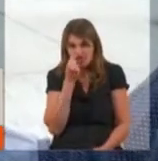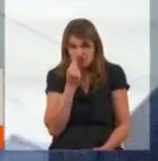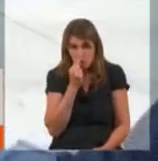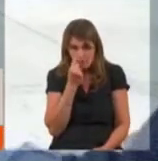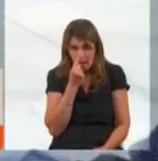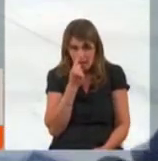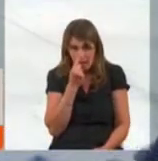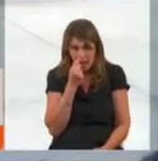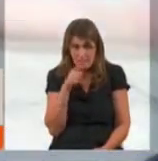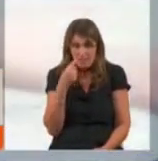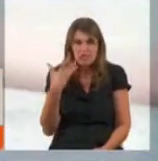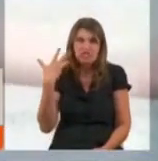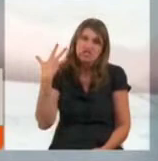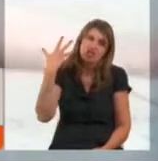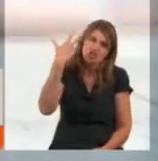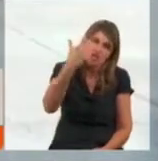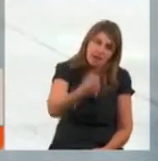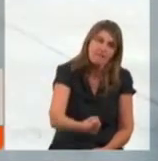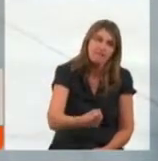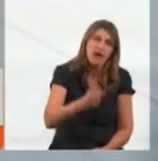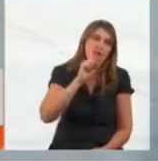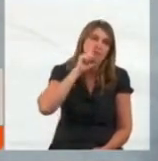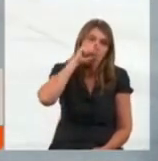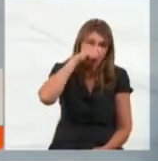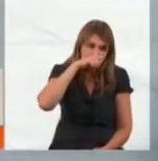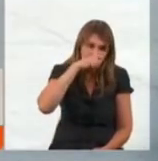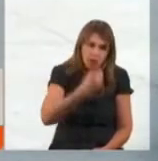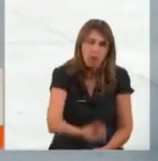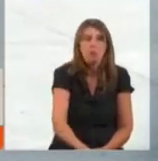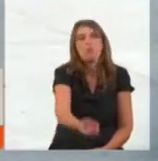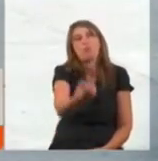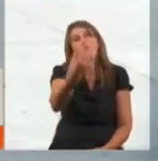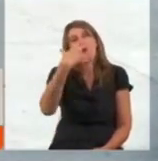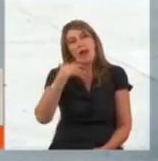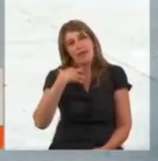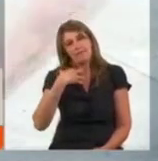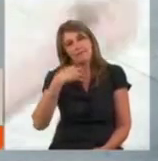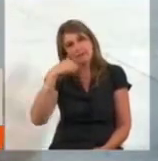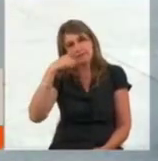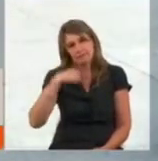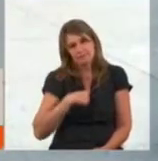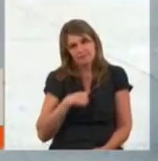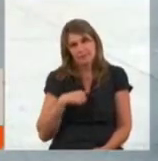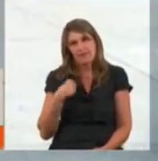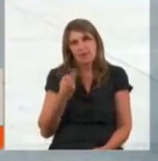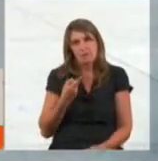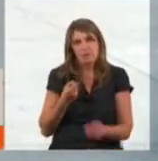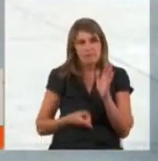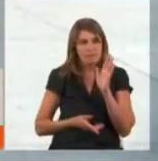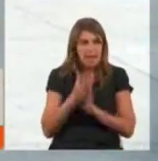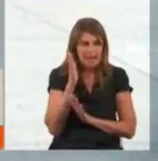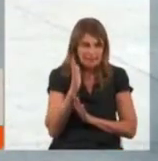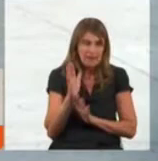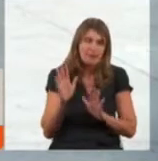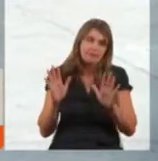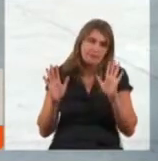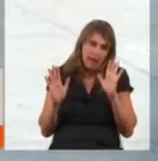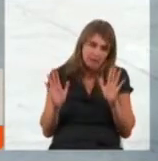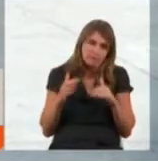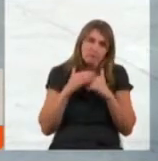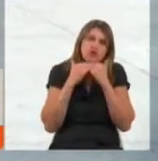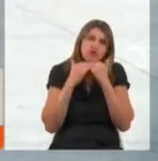a Montevideo, vuelve el resultado para acá y me dejan pasar. Me parece perfecto, es una medida